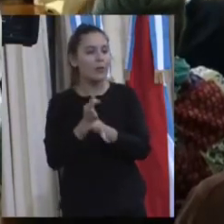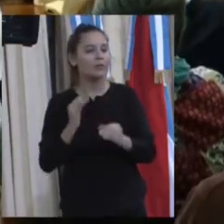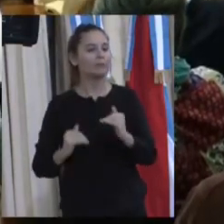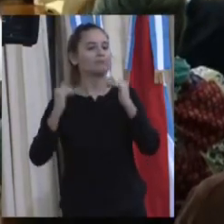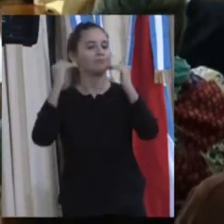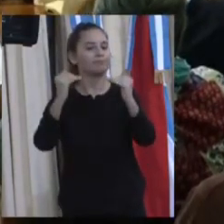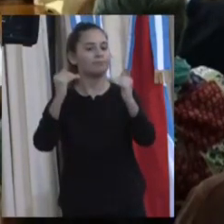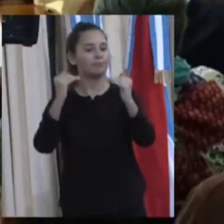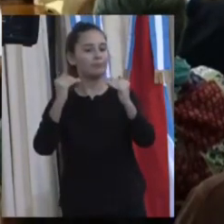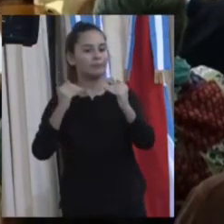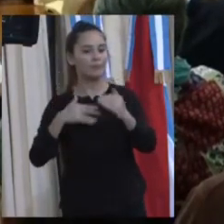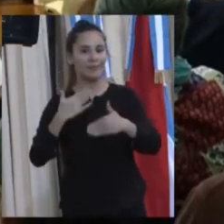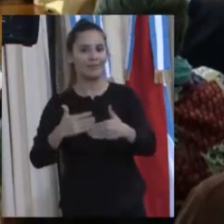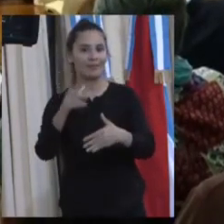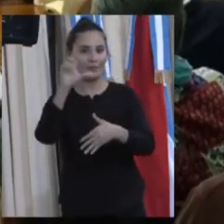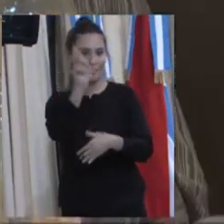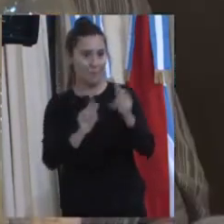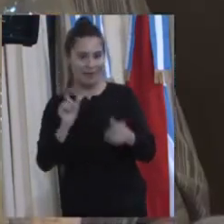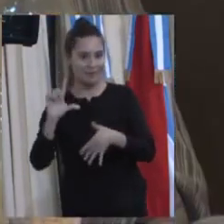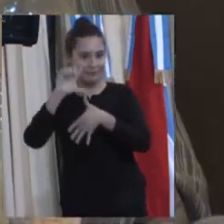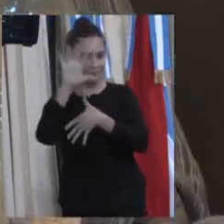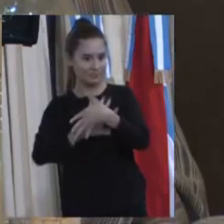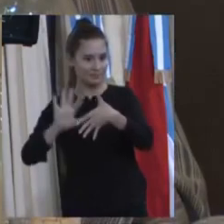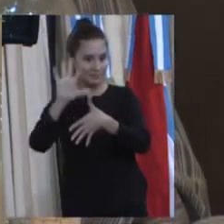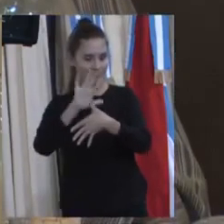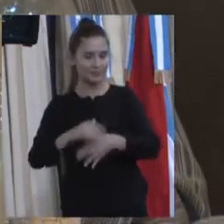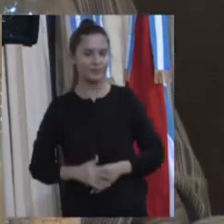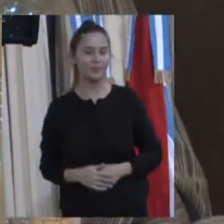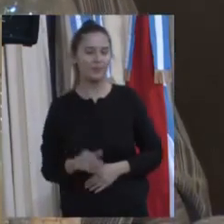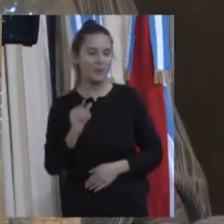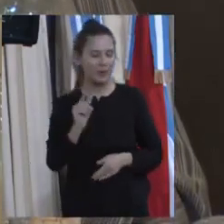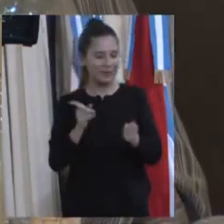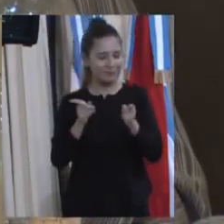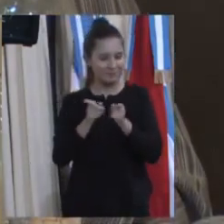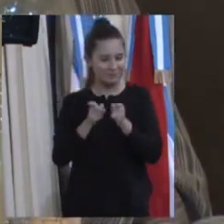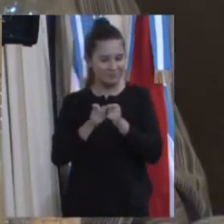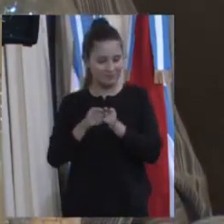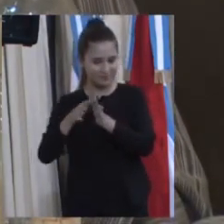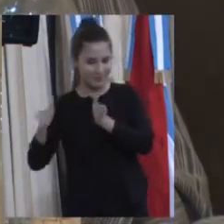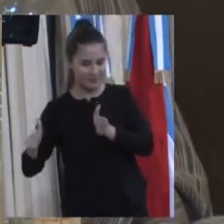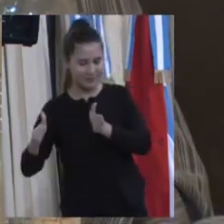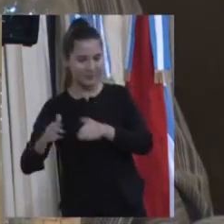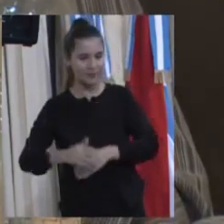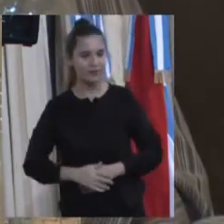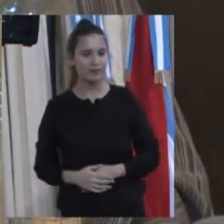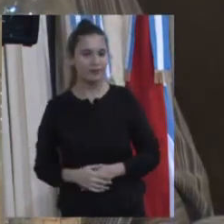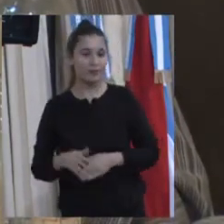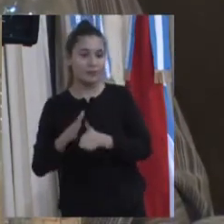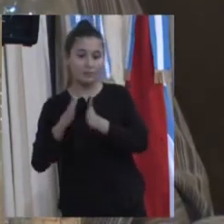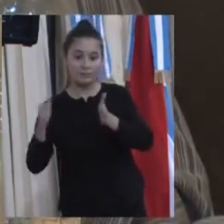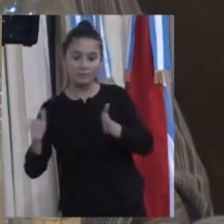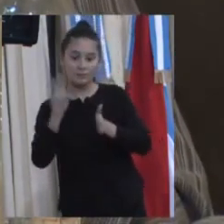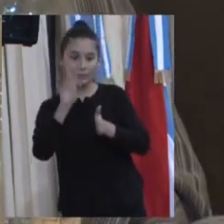superior en el desarrollo de los países. Entonces, resumiendo este segundo argumento, que a partir de mitad del